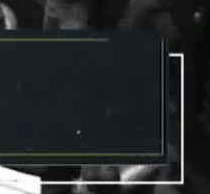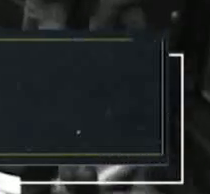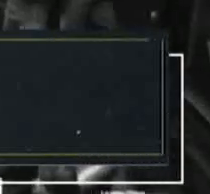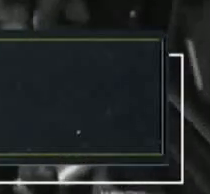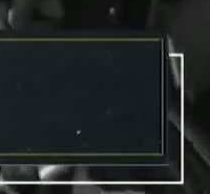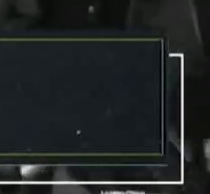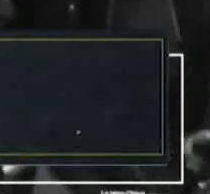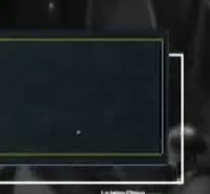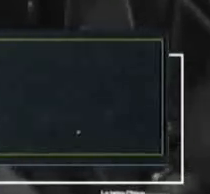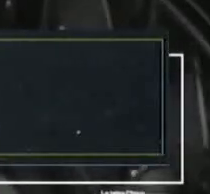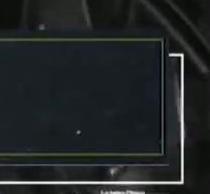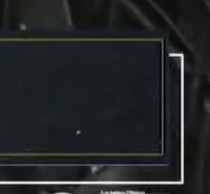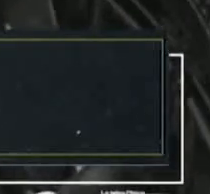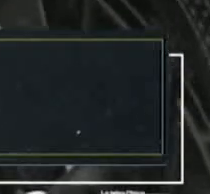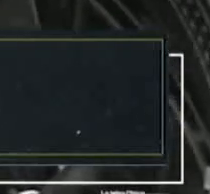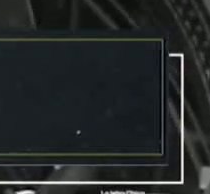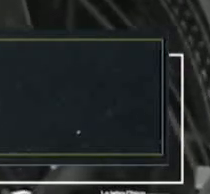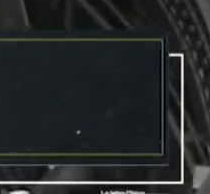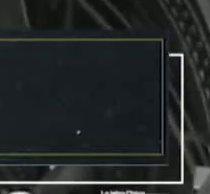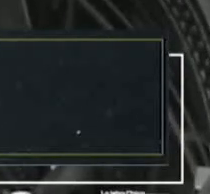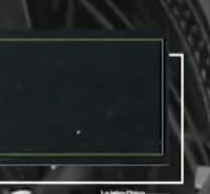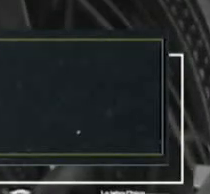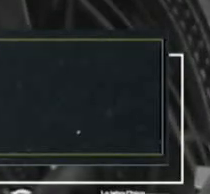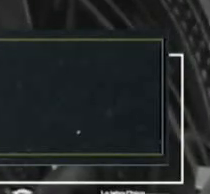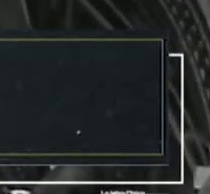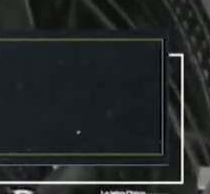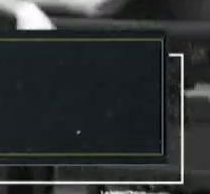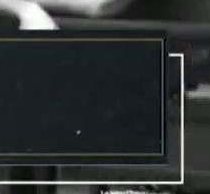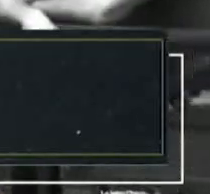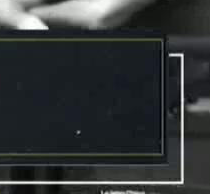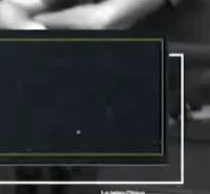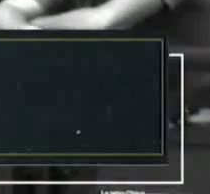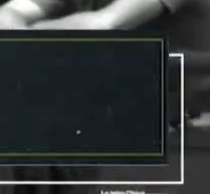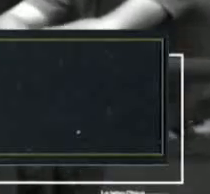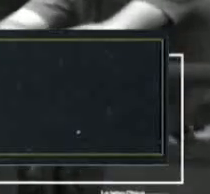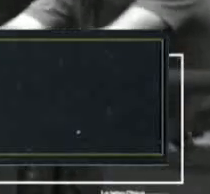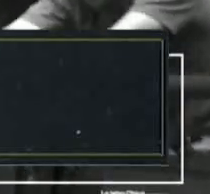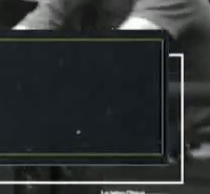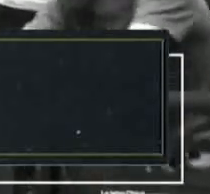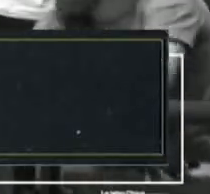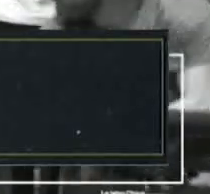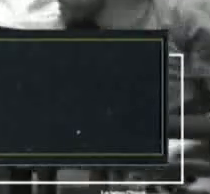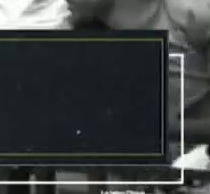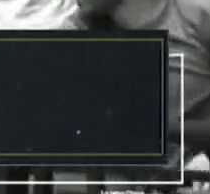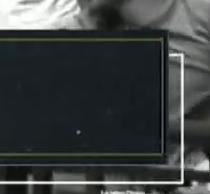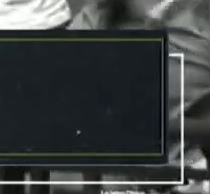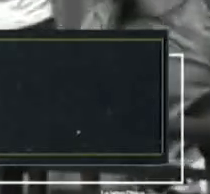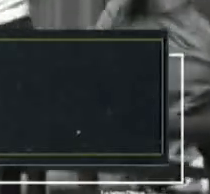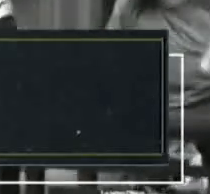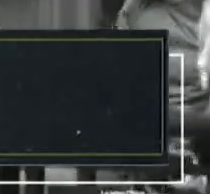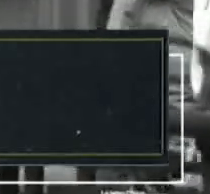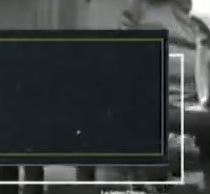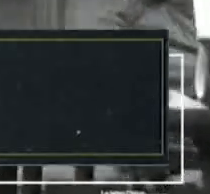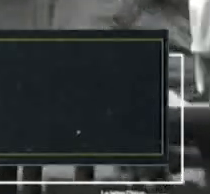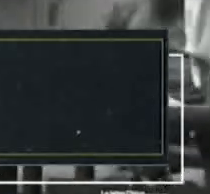Con esta votación, Uruguay se ubica a la vanguardia del mundo. Con la mayoría oficialista, el Senado aprobó este martes la